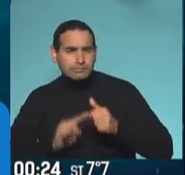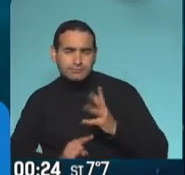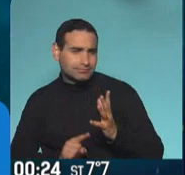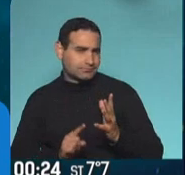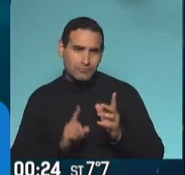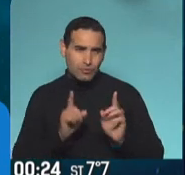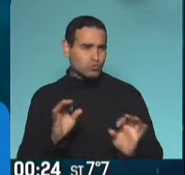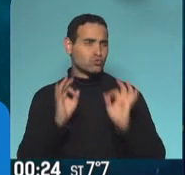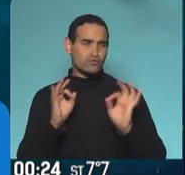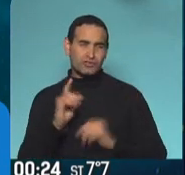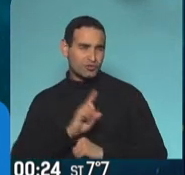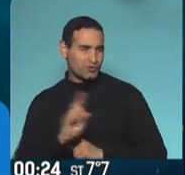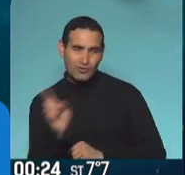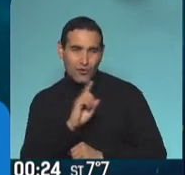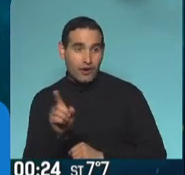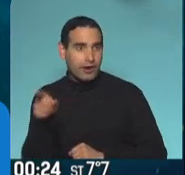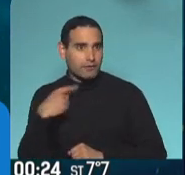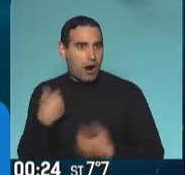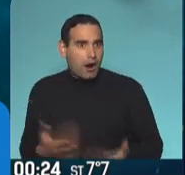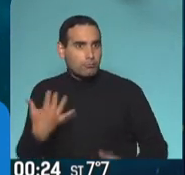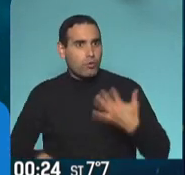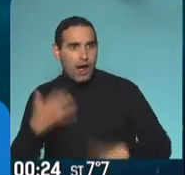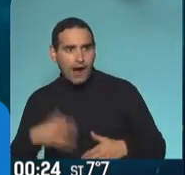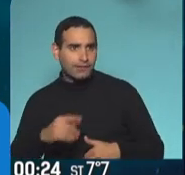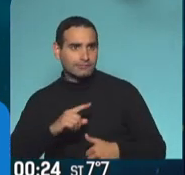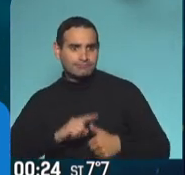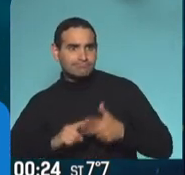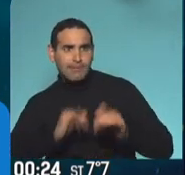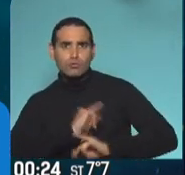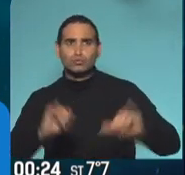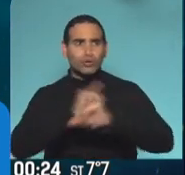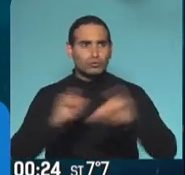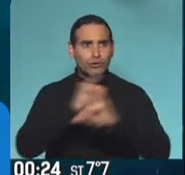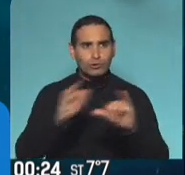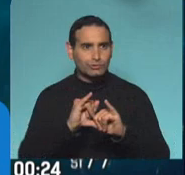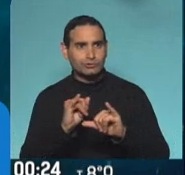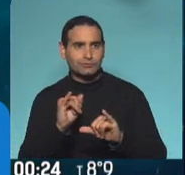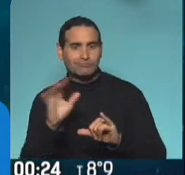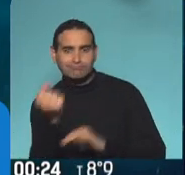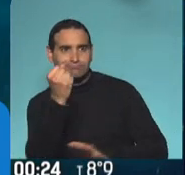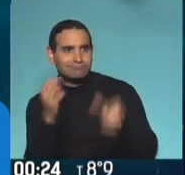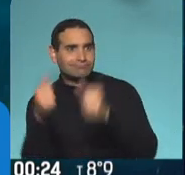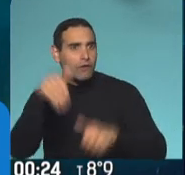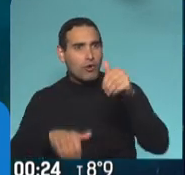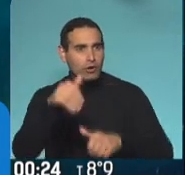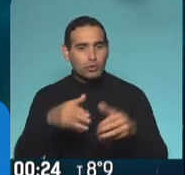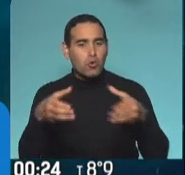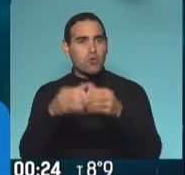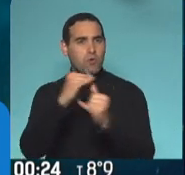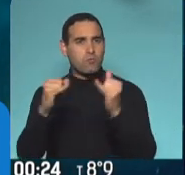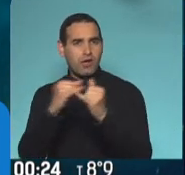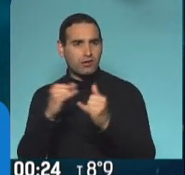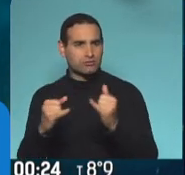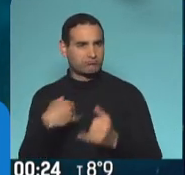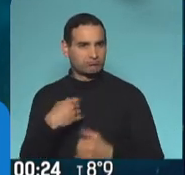como toda una idea de sacar un conjunto de medidas como para tratar de captar ese sonido por el gobierno como esa clase media desencantada